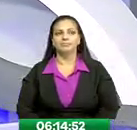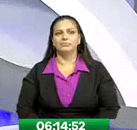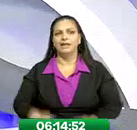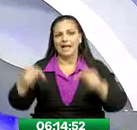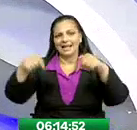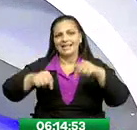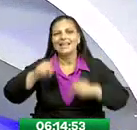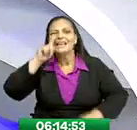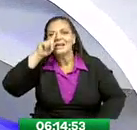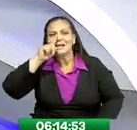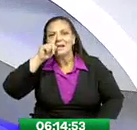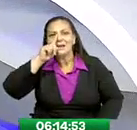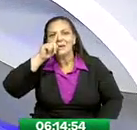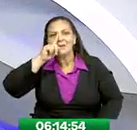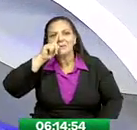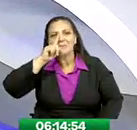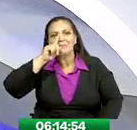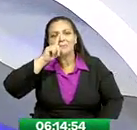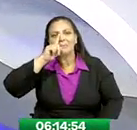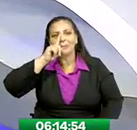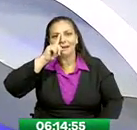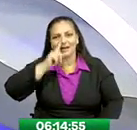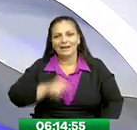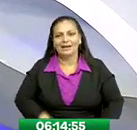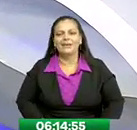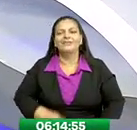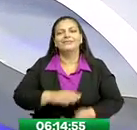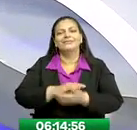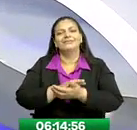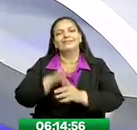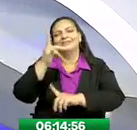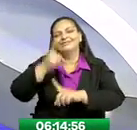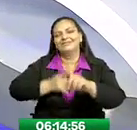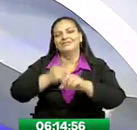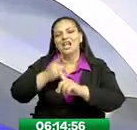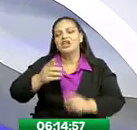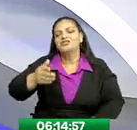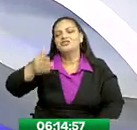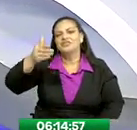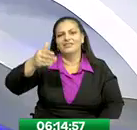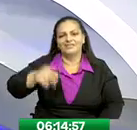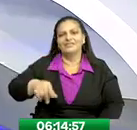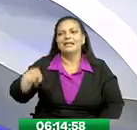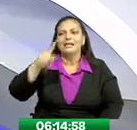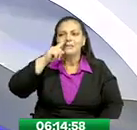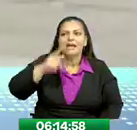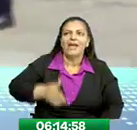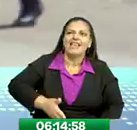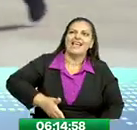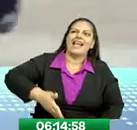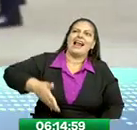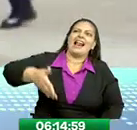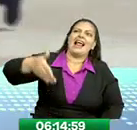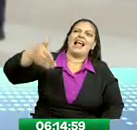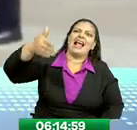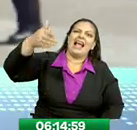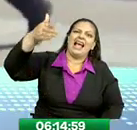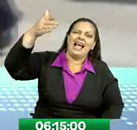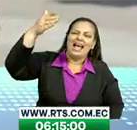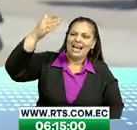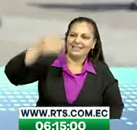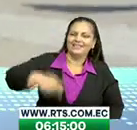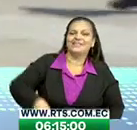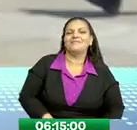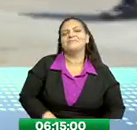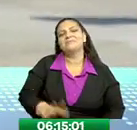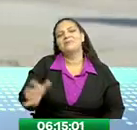es grande. El Chiquilín que tenemos acá es grande. Claro. Y el Chiquilín que sale allá es como una meba del Chiquilín de acá. Claro,